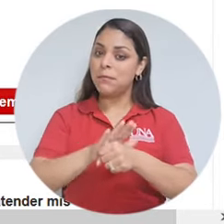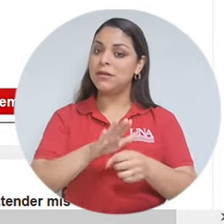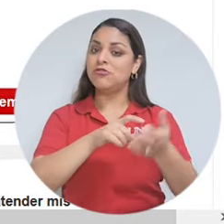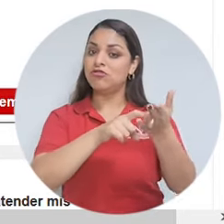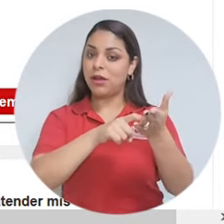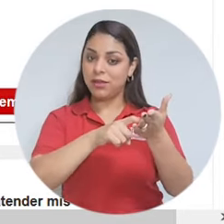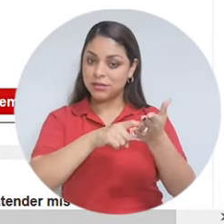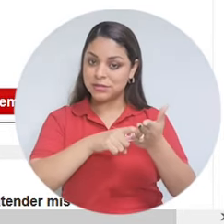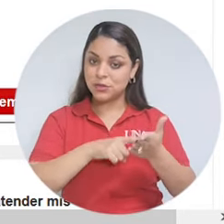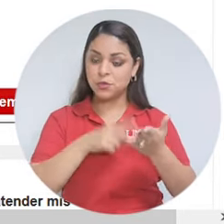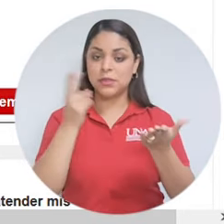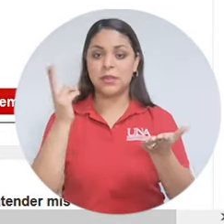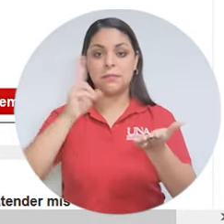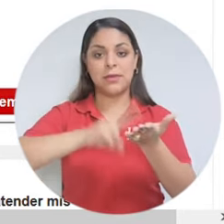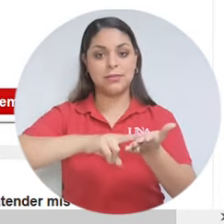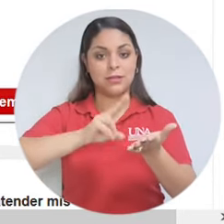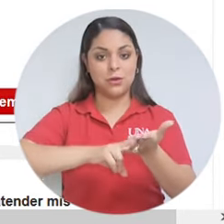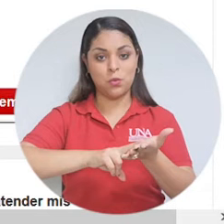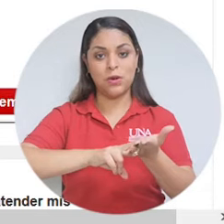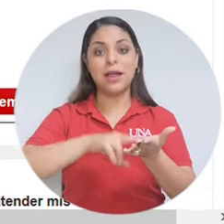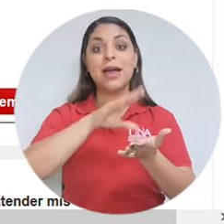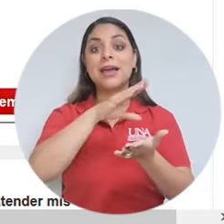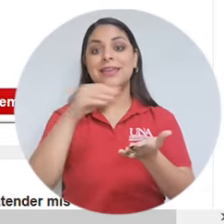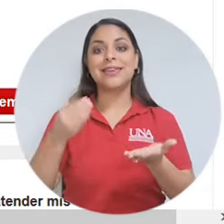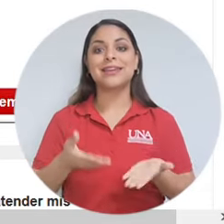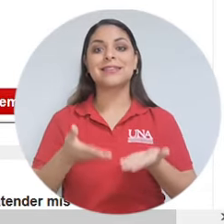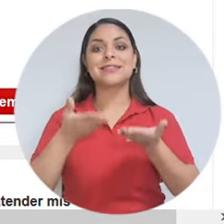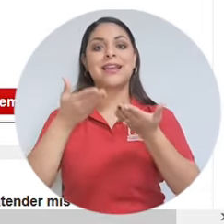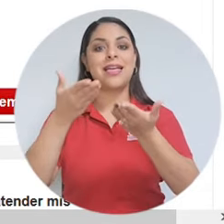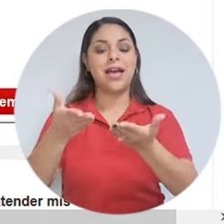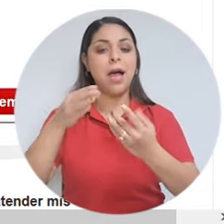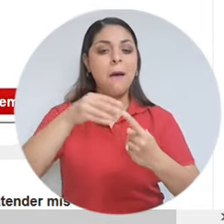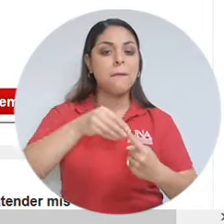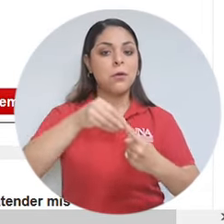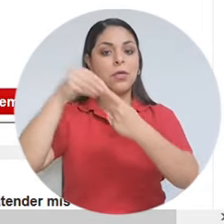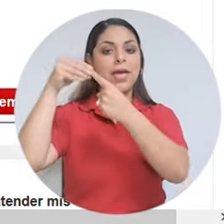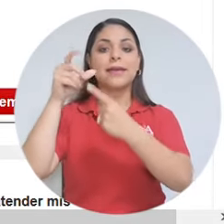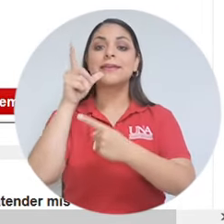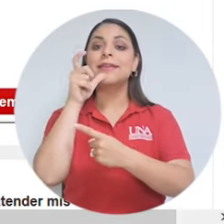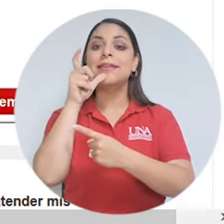y requisitos de matrícula y que se asignan con prioridad a